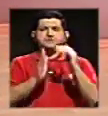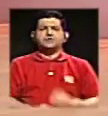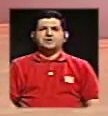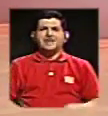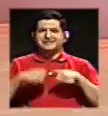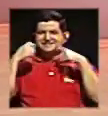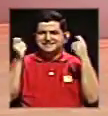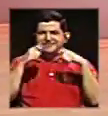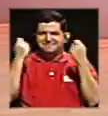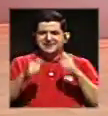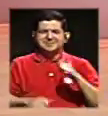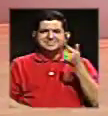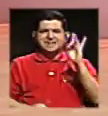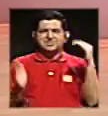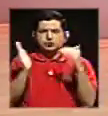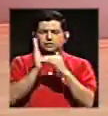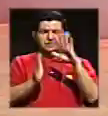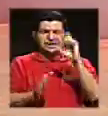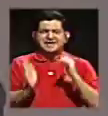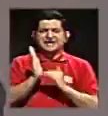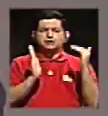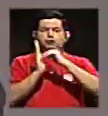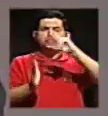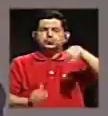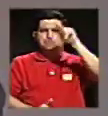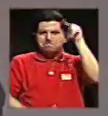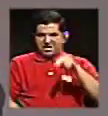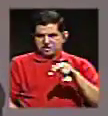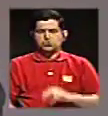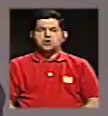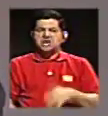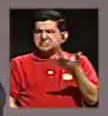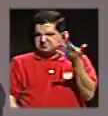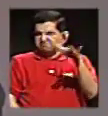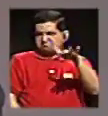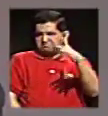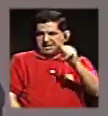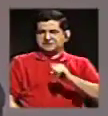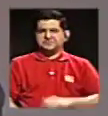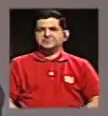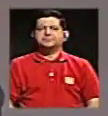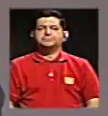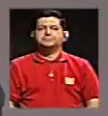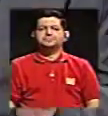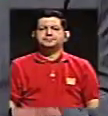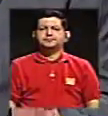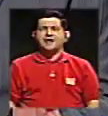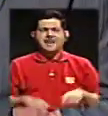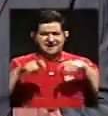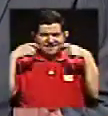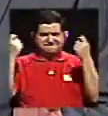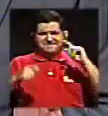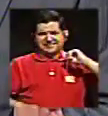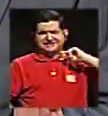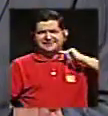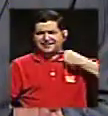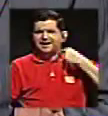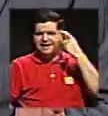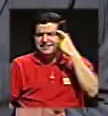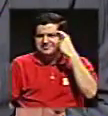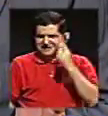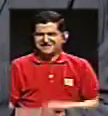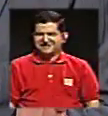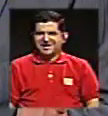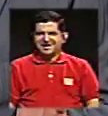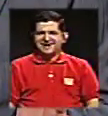de 18,500 millones de colones aproximadamente es una fiesta esta cara para